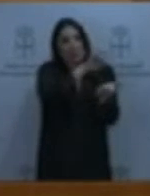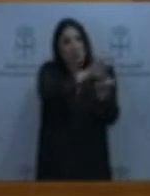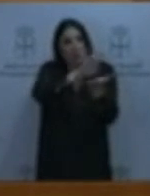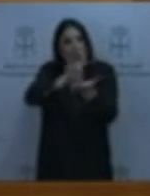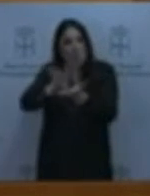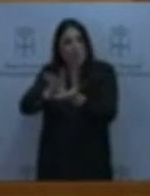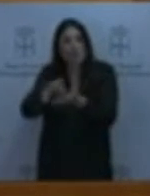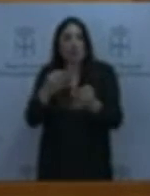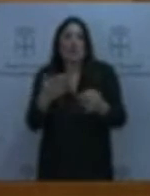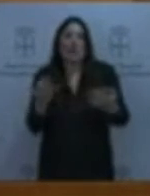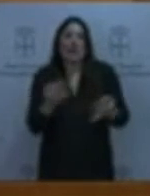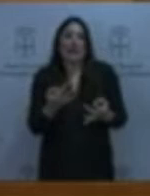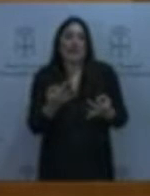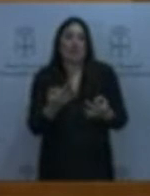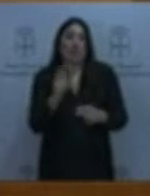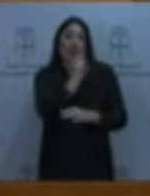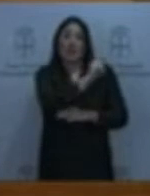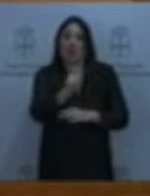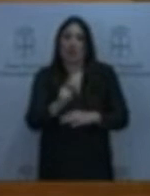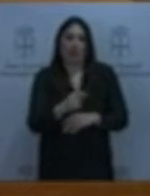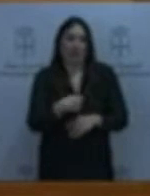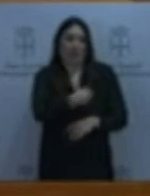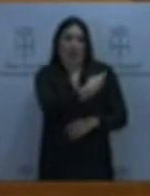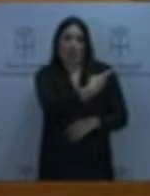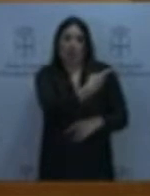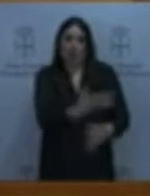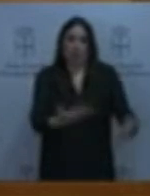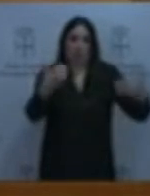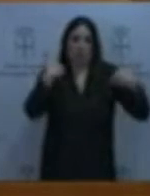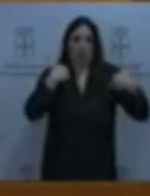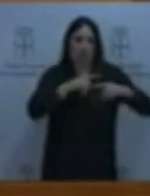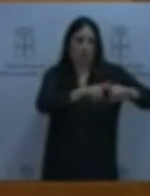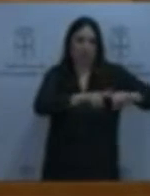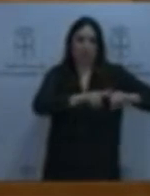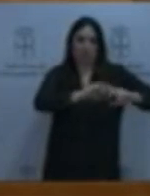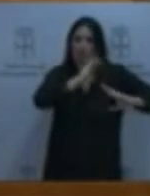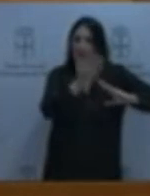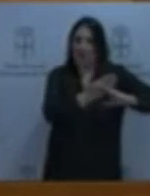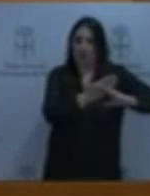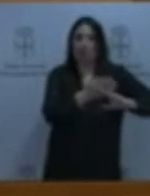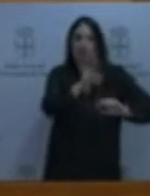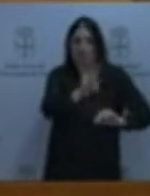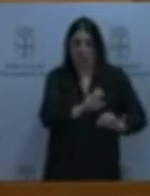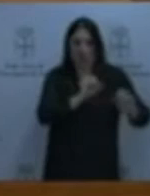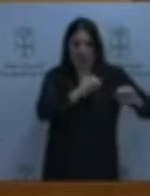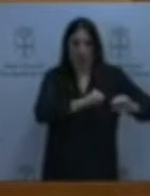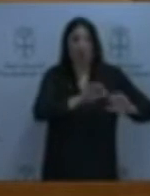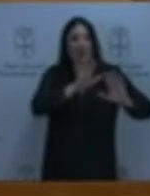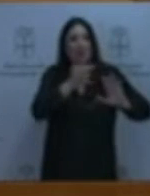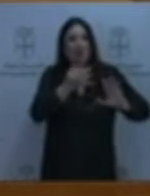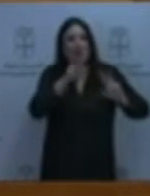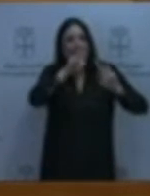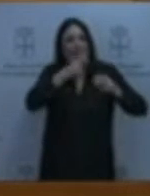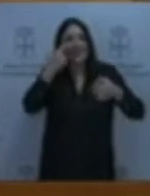sería hacerse cargo de las indemnizaciones por partes iguales. Bien, ahí estamos de acuerdo. Pero luego usted decía, hay que ver la realidad de las cosas.